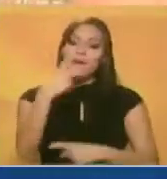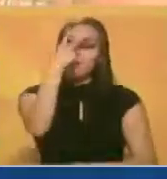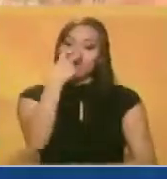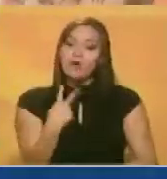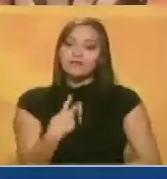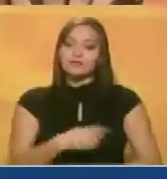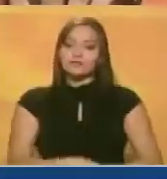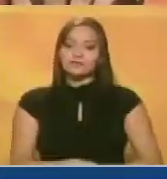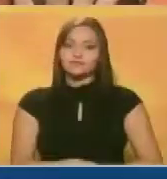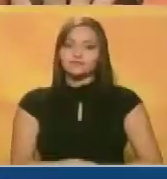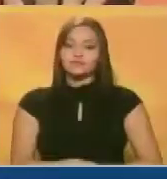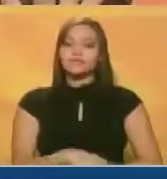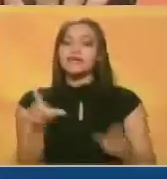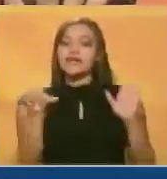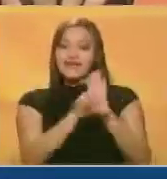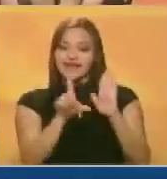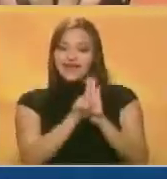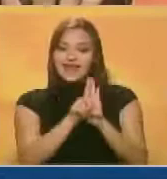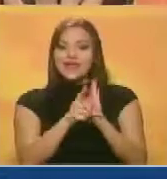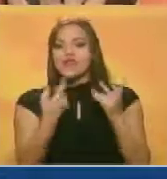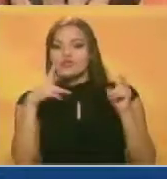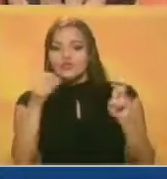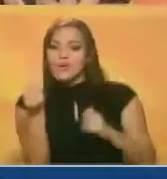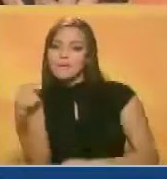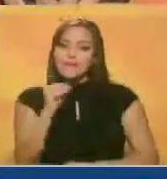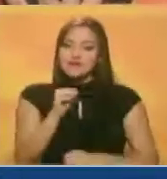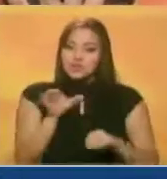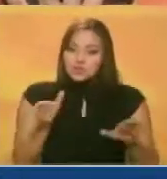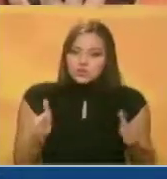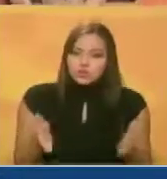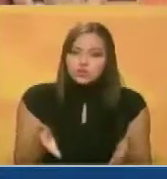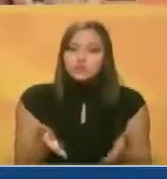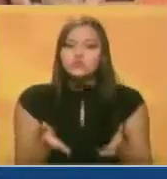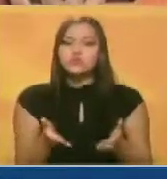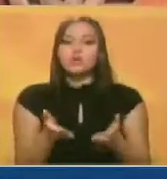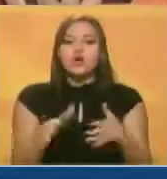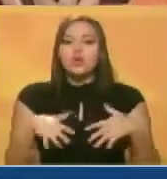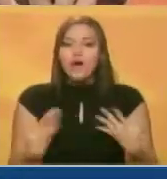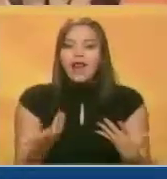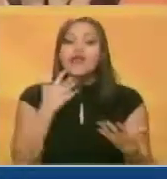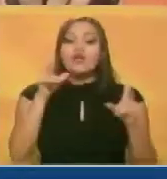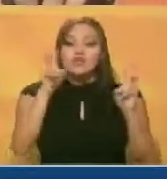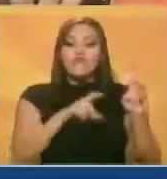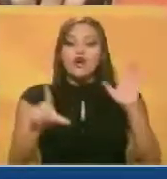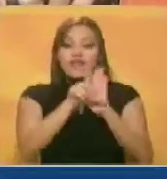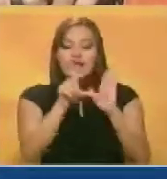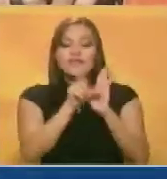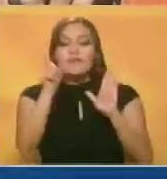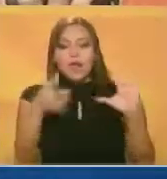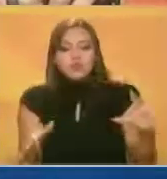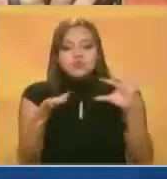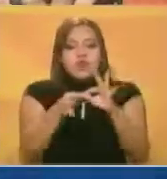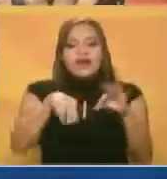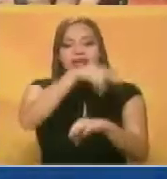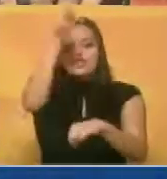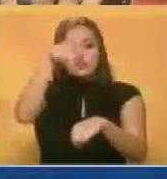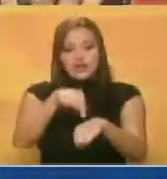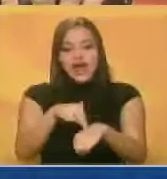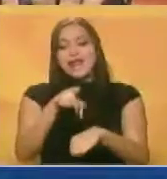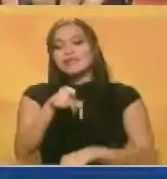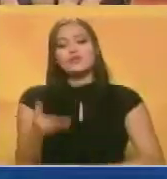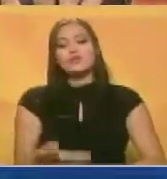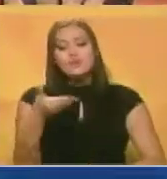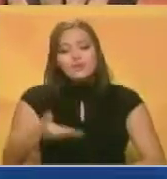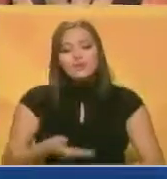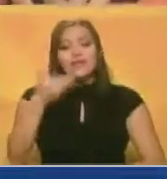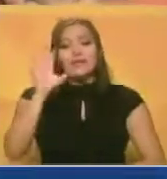pobreza. Entre las leyes que vamos a darle el mayor impulso está la ley de amnistía y de reconciliación nacional, que es tan